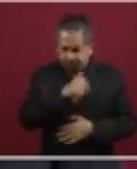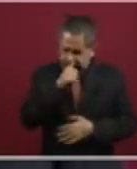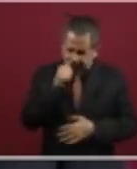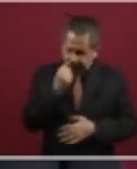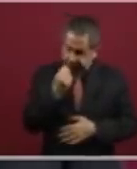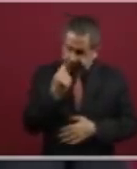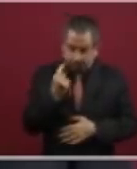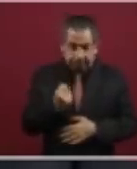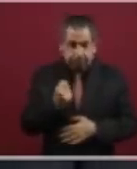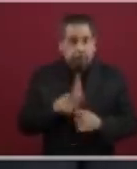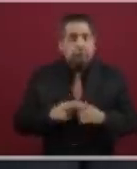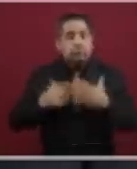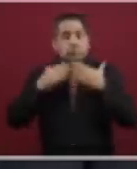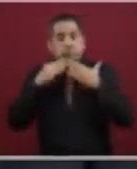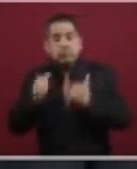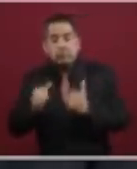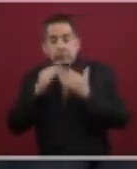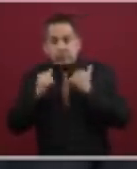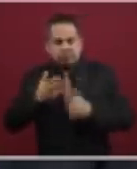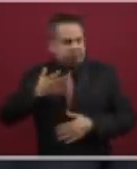Y Maximiliano,